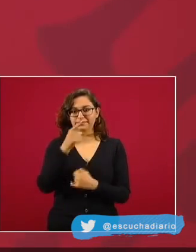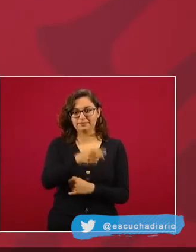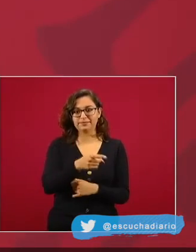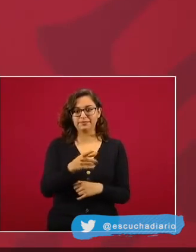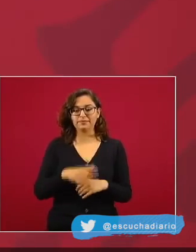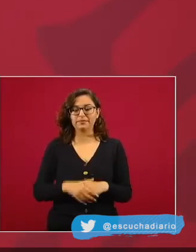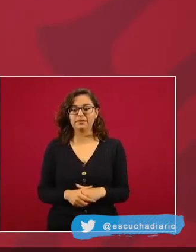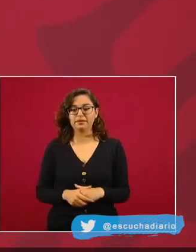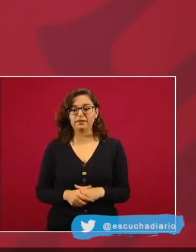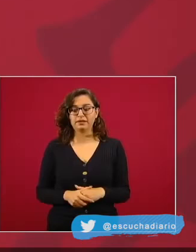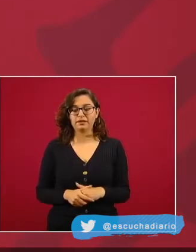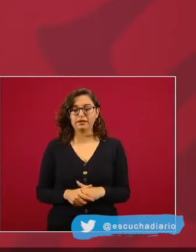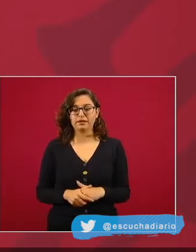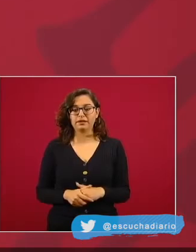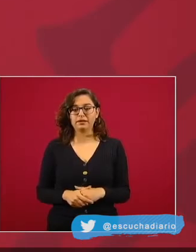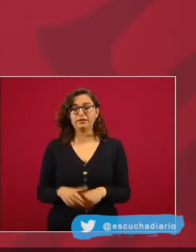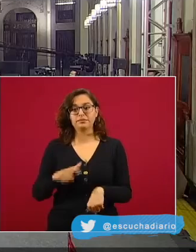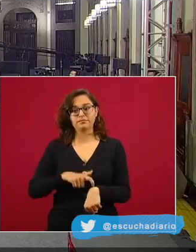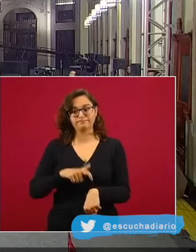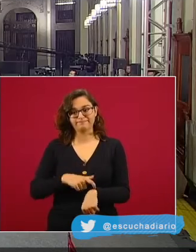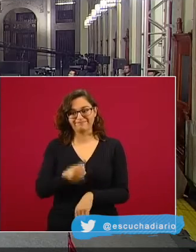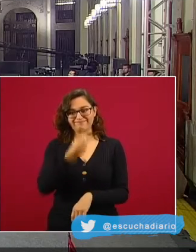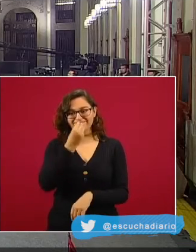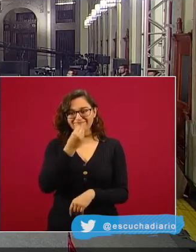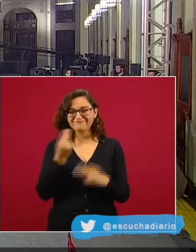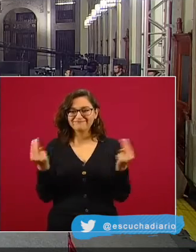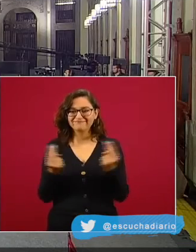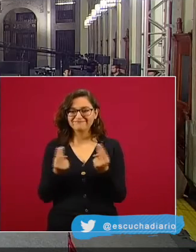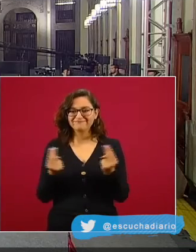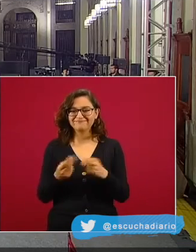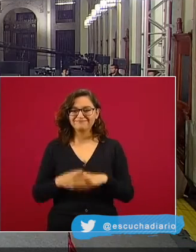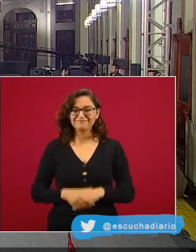porque ya es la hora del desayuno.